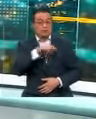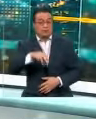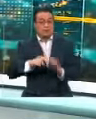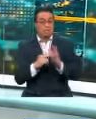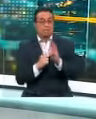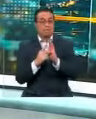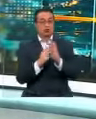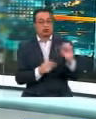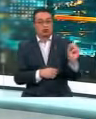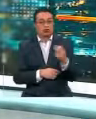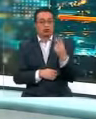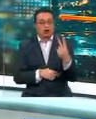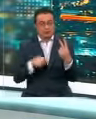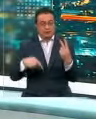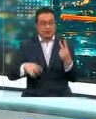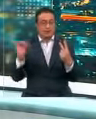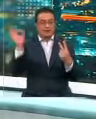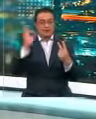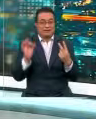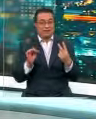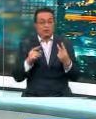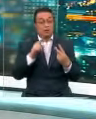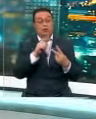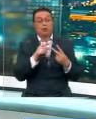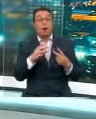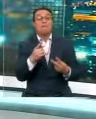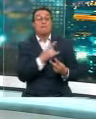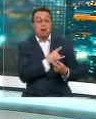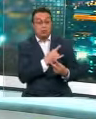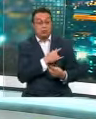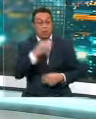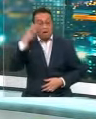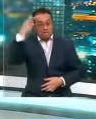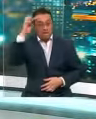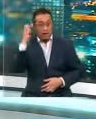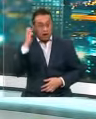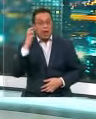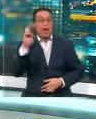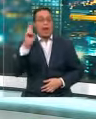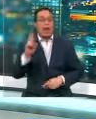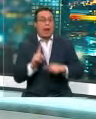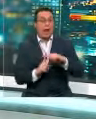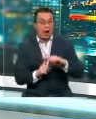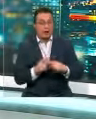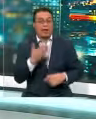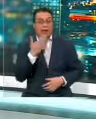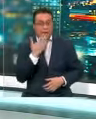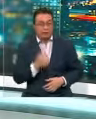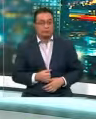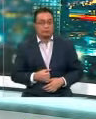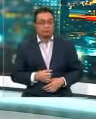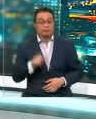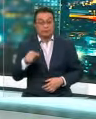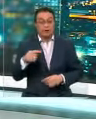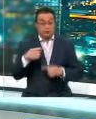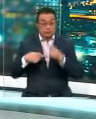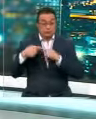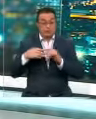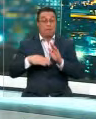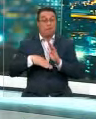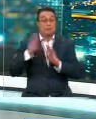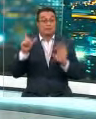pasar a transición desde este sábado, entre ellas Maipú, Peñalolén y Recoleta. Y con este retroceso, más